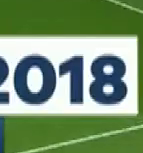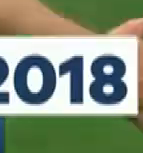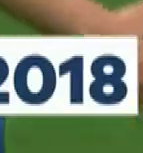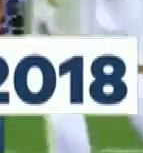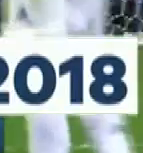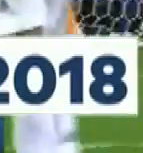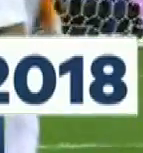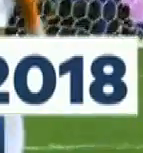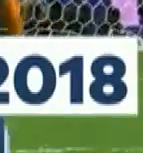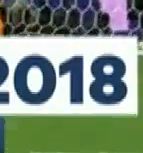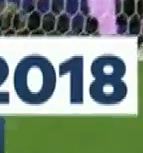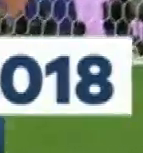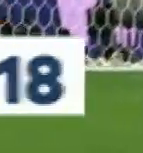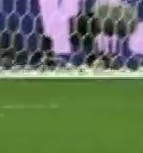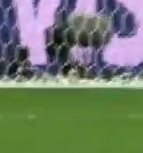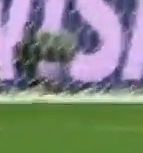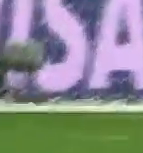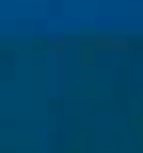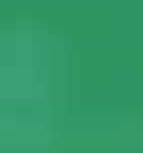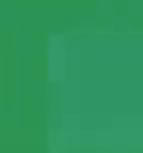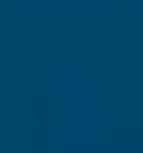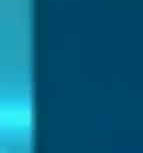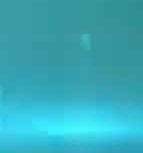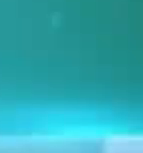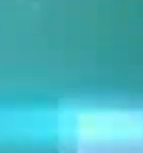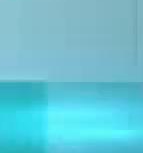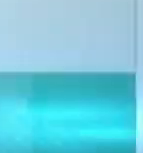empieza la noticia, Emisión Estelar.